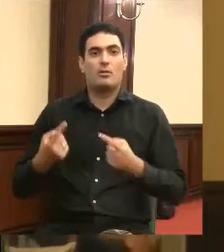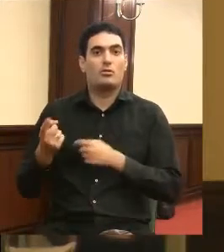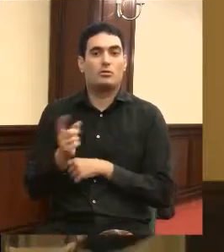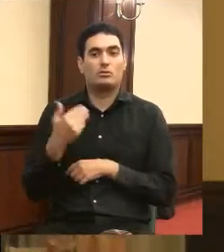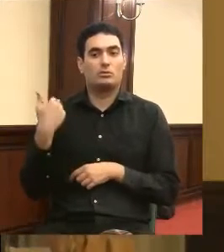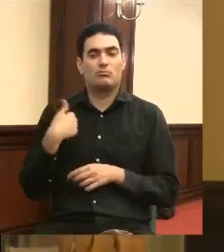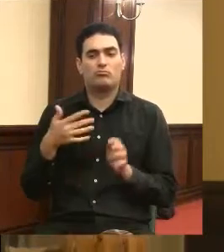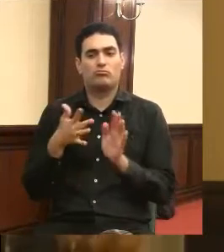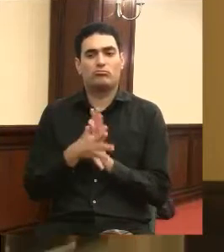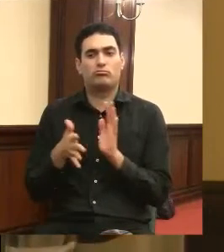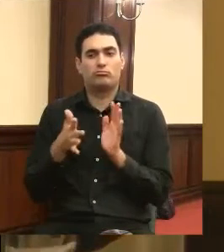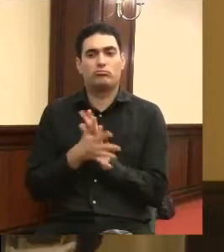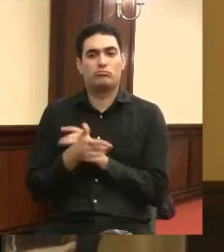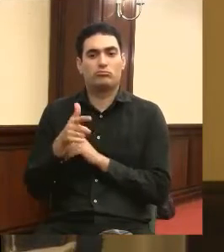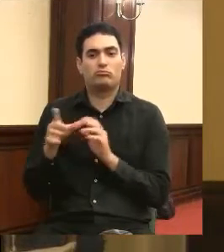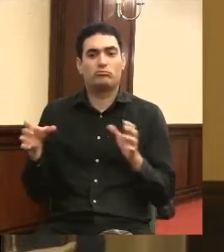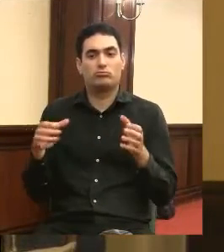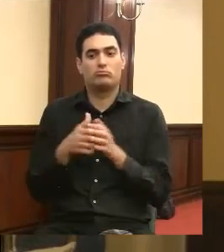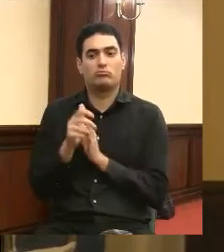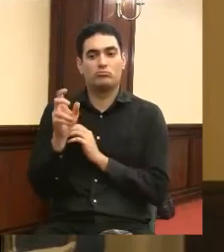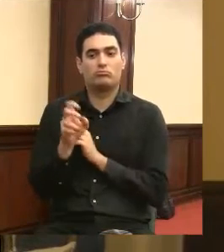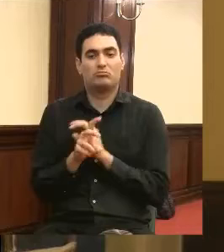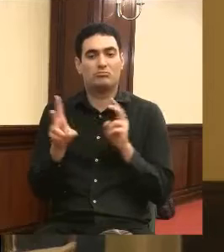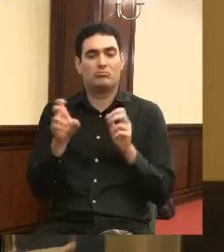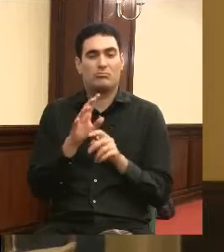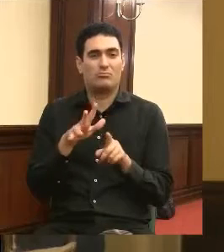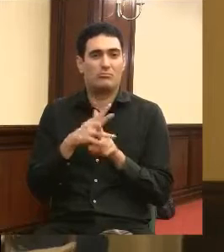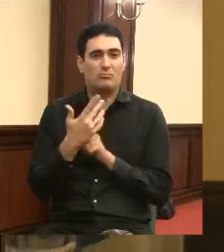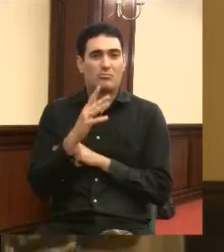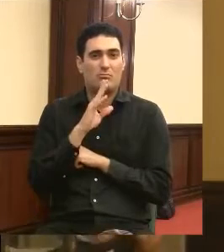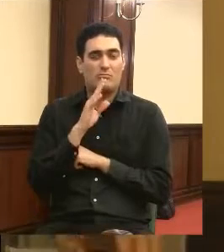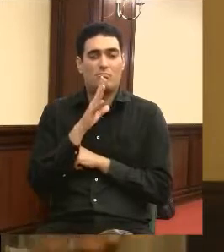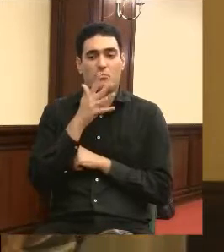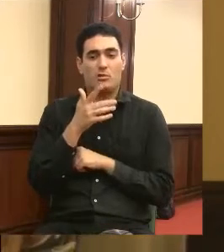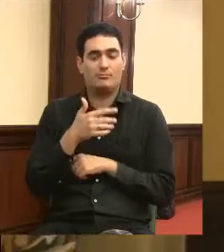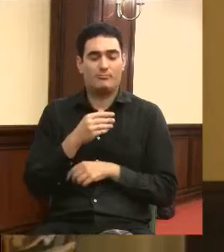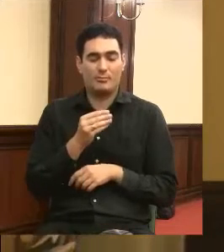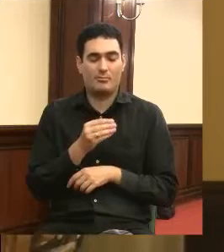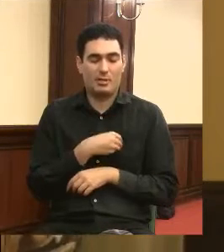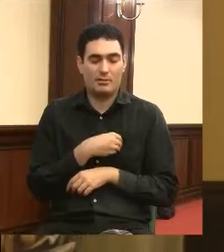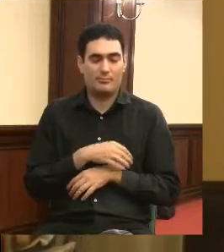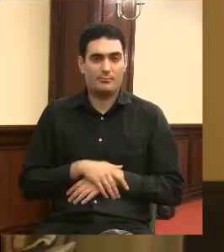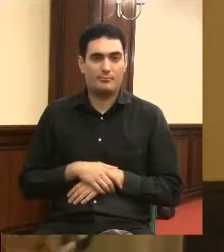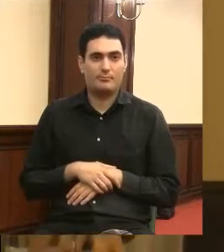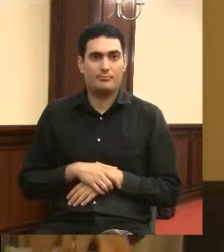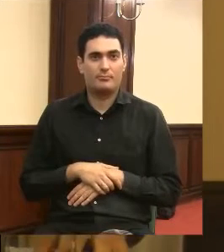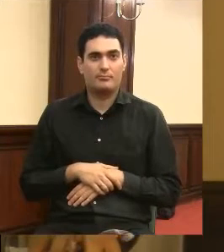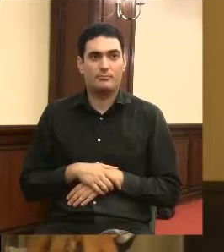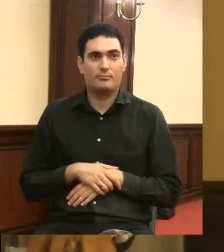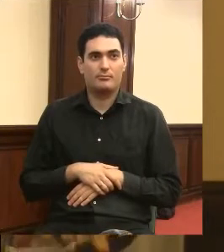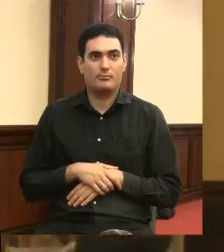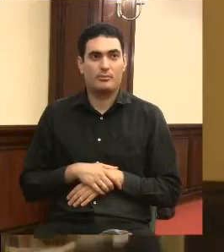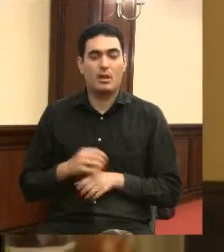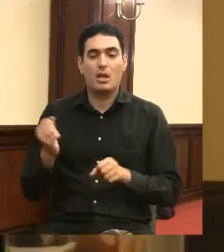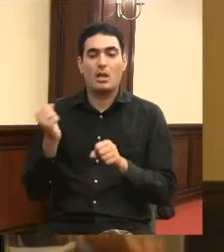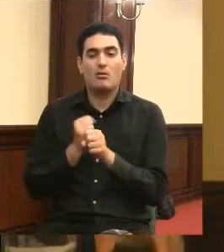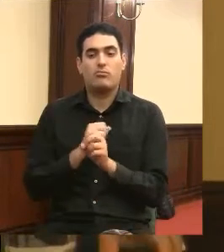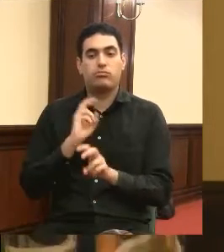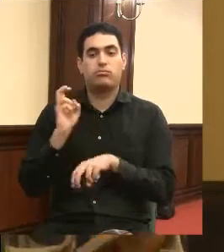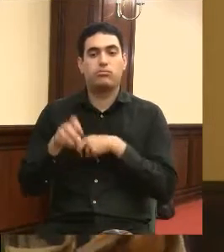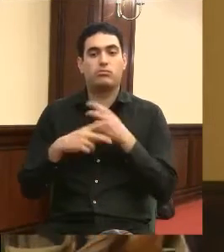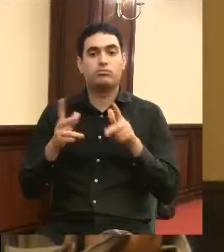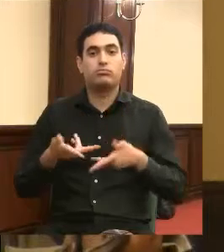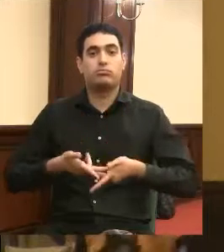primera vez, como ya se ha comentado, que se trae a este pleno mociones de esta índole, ya que lamentablemente la terrible